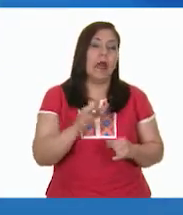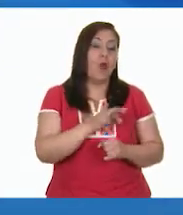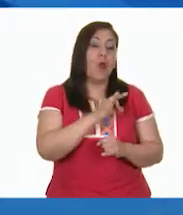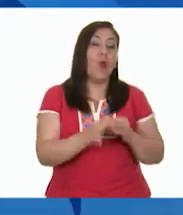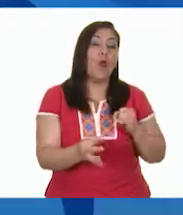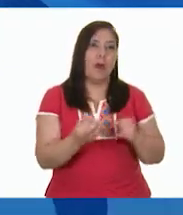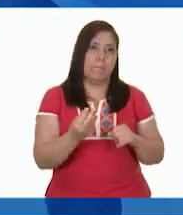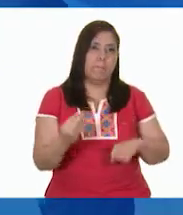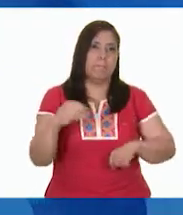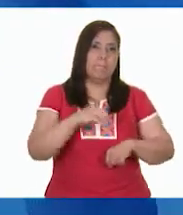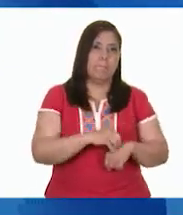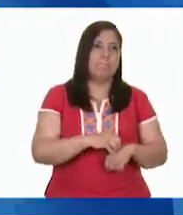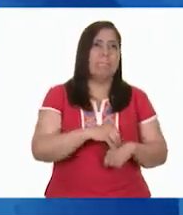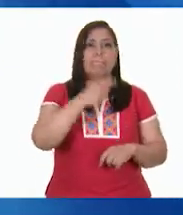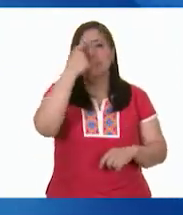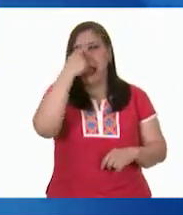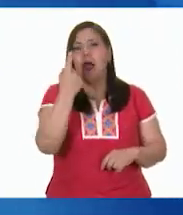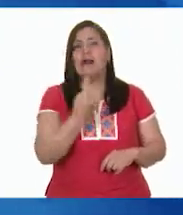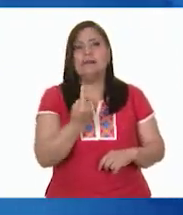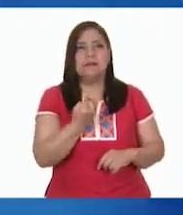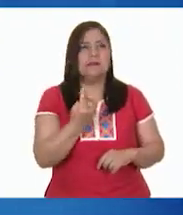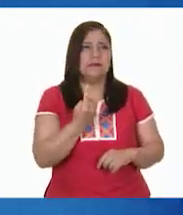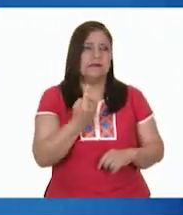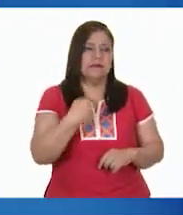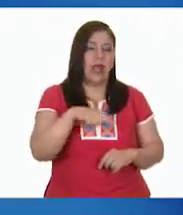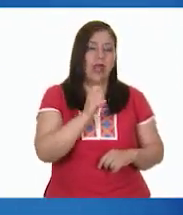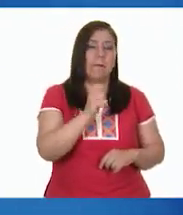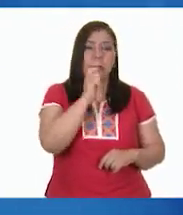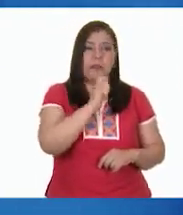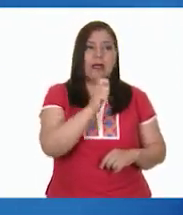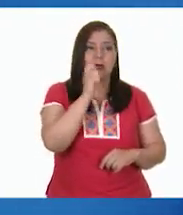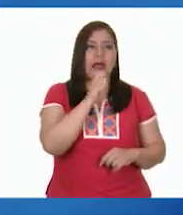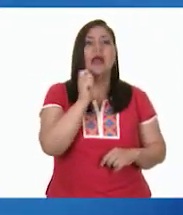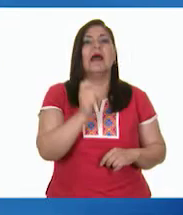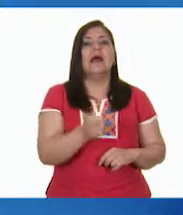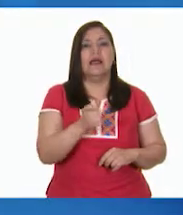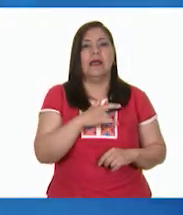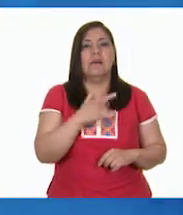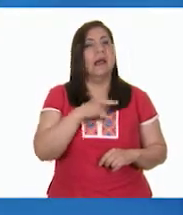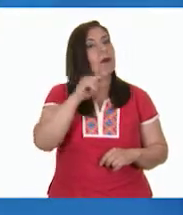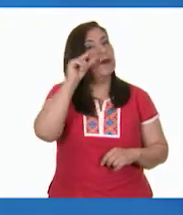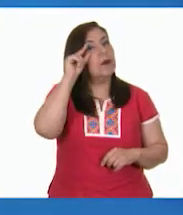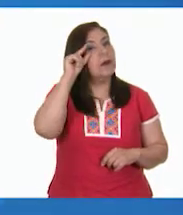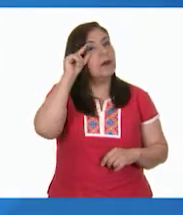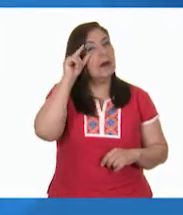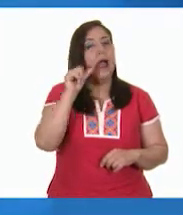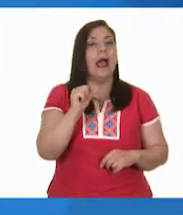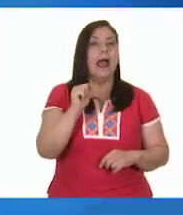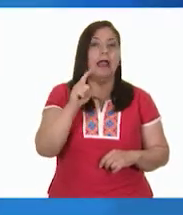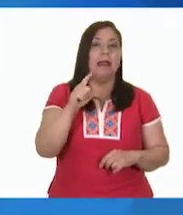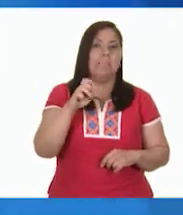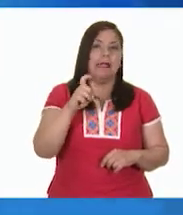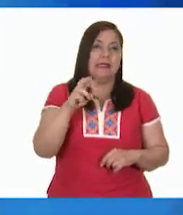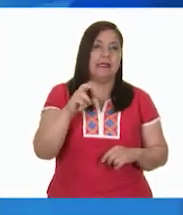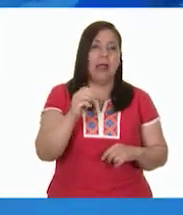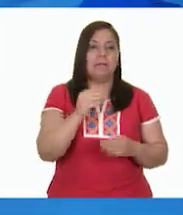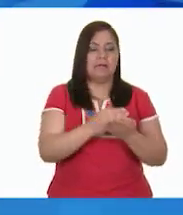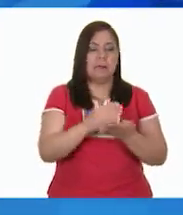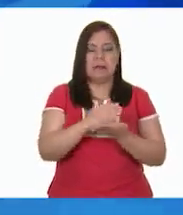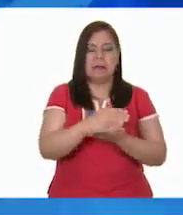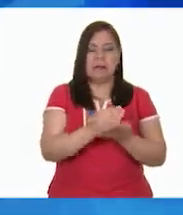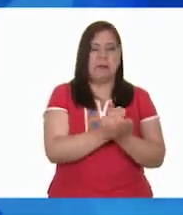final para nuestras paletas, que en este caso es almendra tostada, picada y